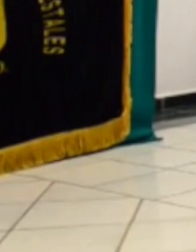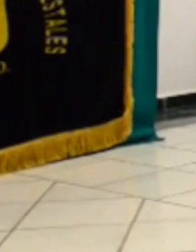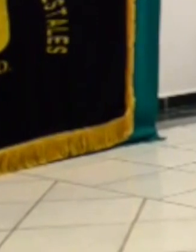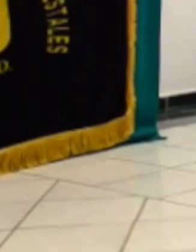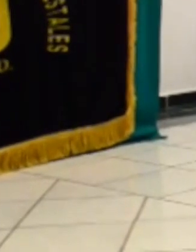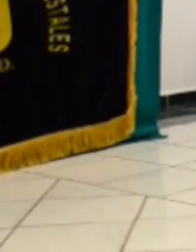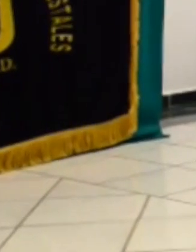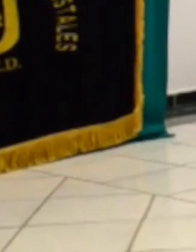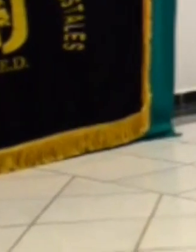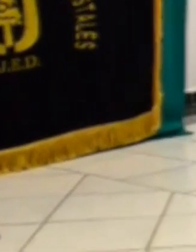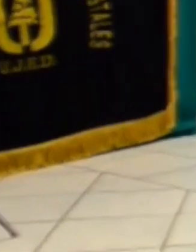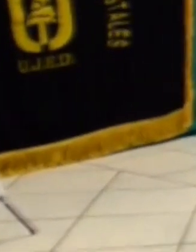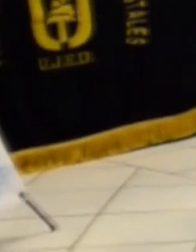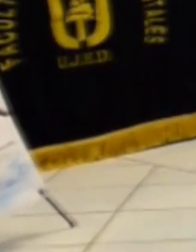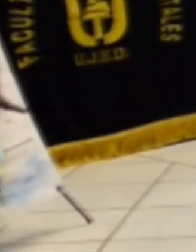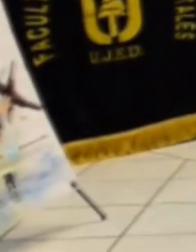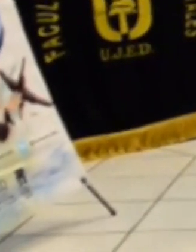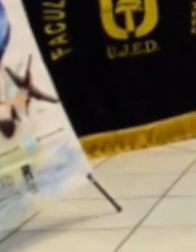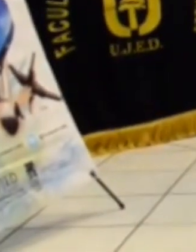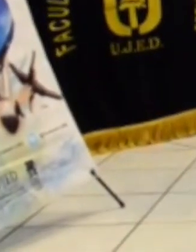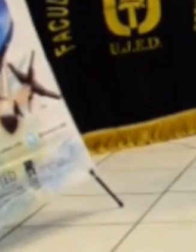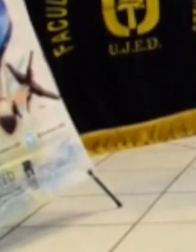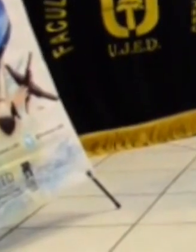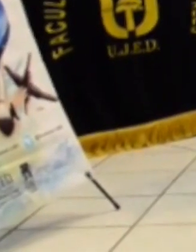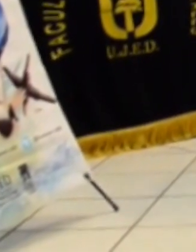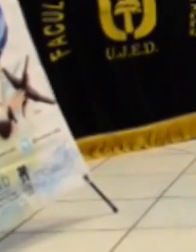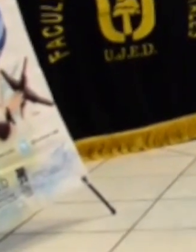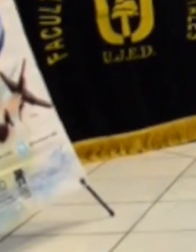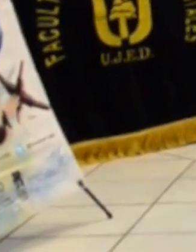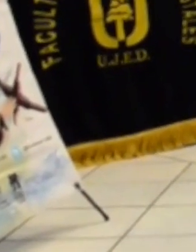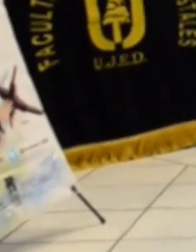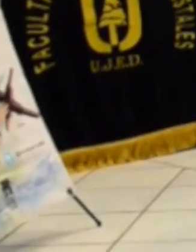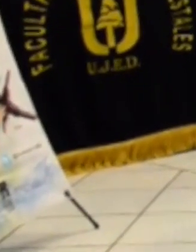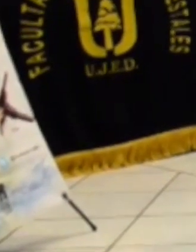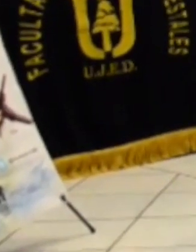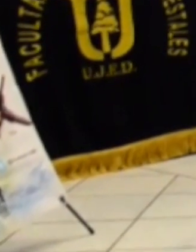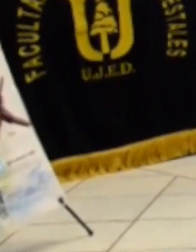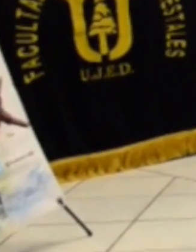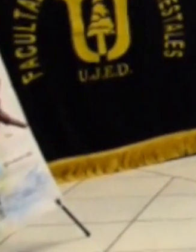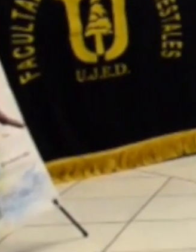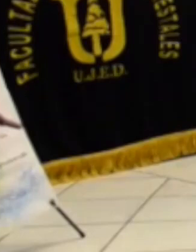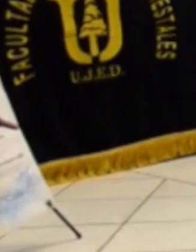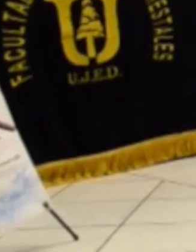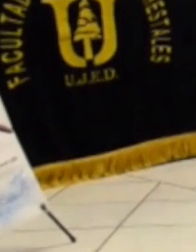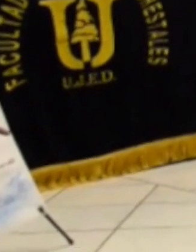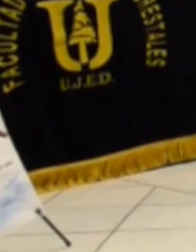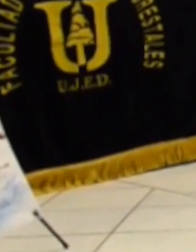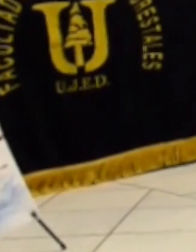Venganse,